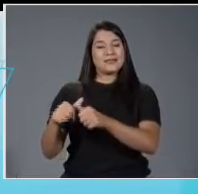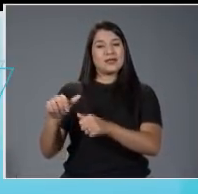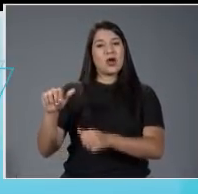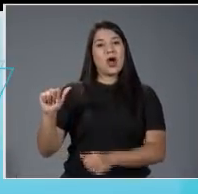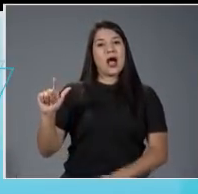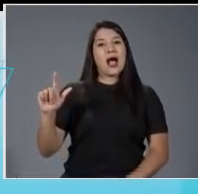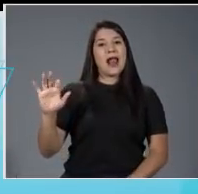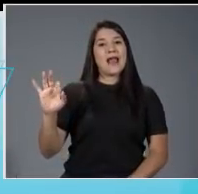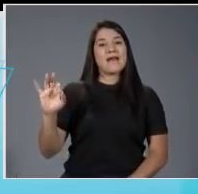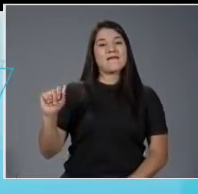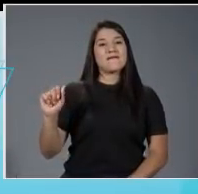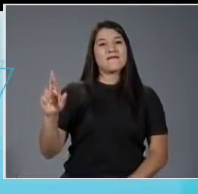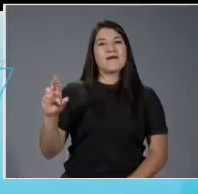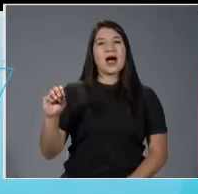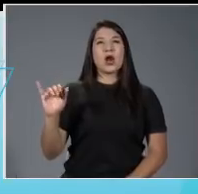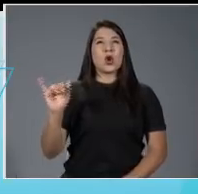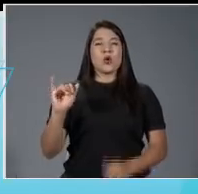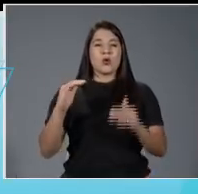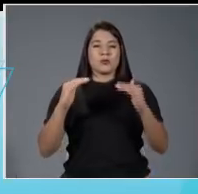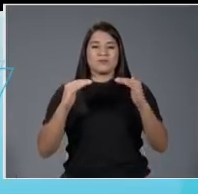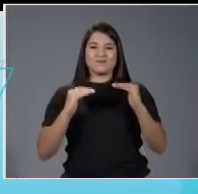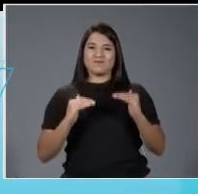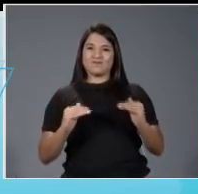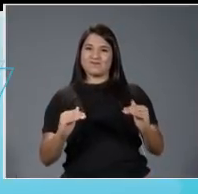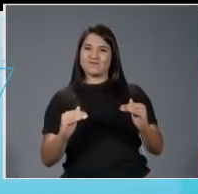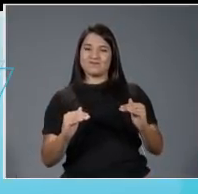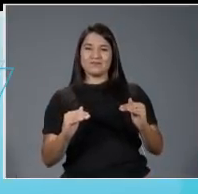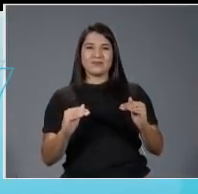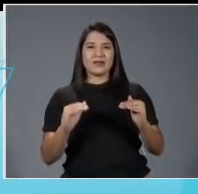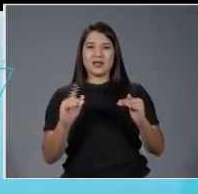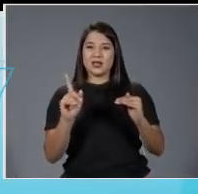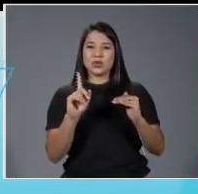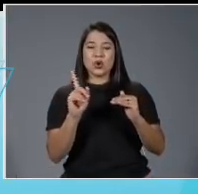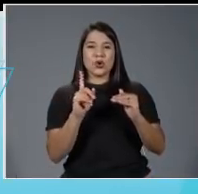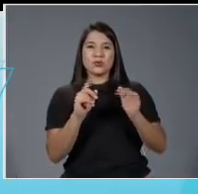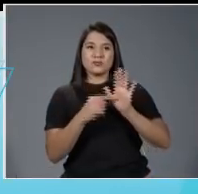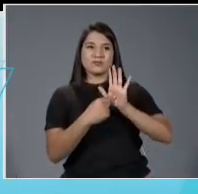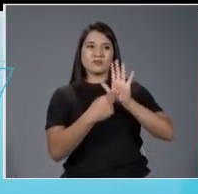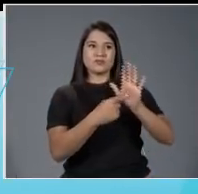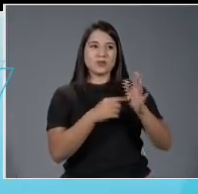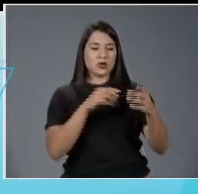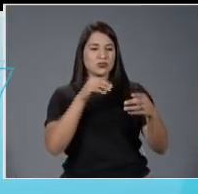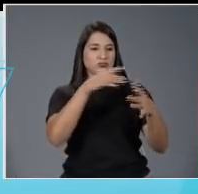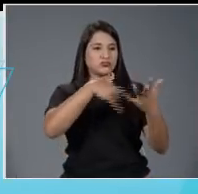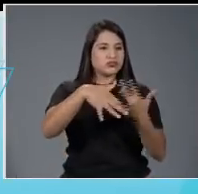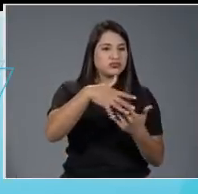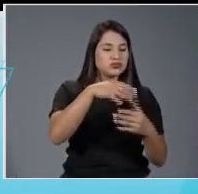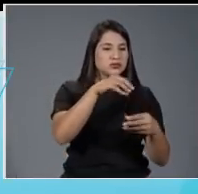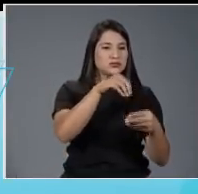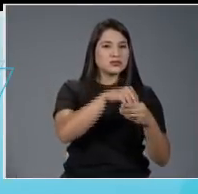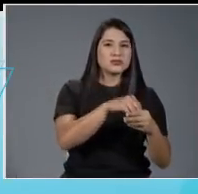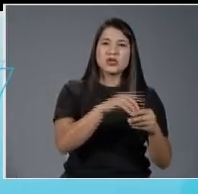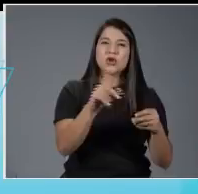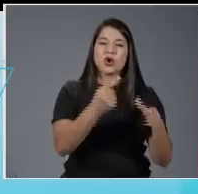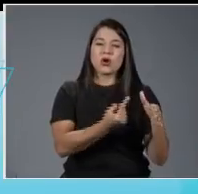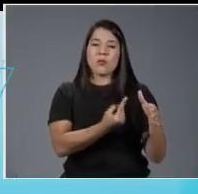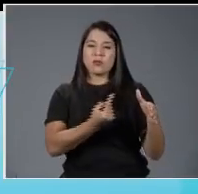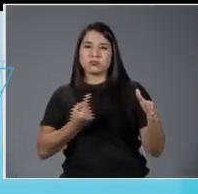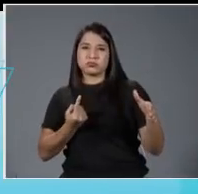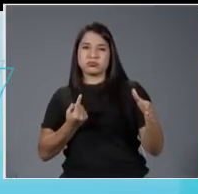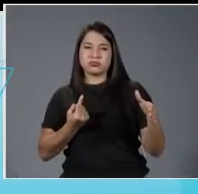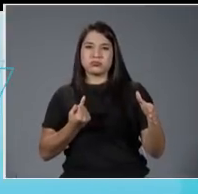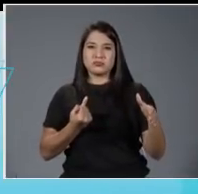la comunicación, medios de comunicación, sino también en sus conexiones, por ejemplo, con las bancadas de la Asamblea Legislativa, y era